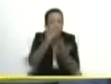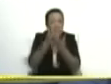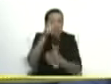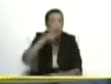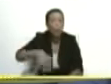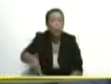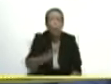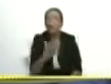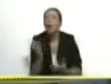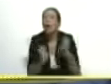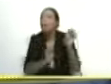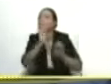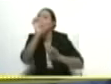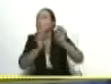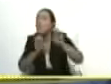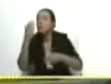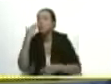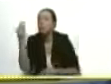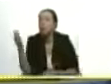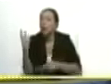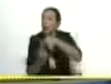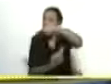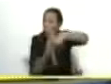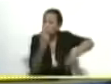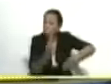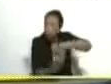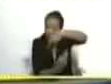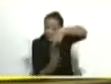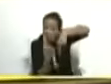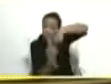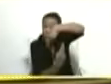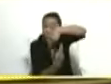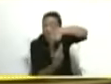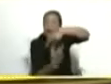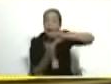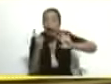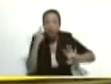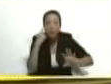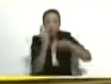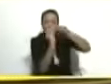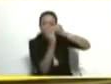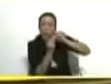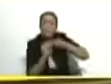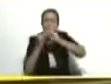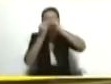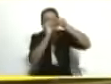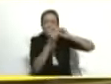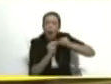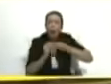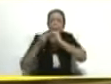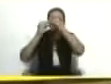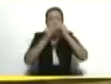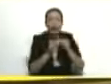pueblo. Una revolución tiene que hacerse y rehacerse permanentemente.